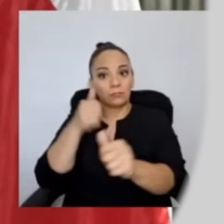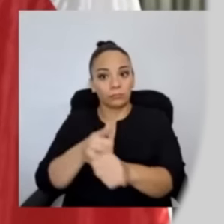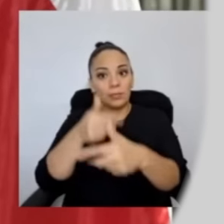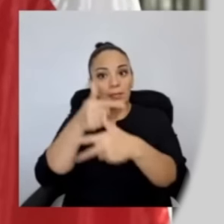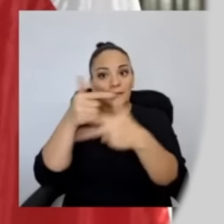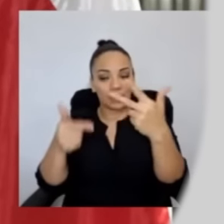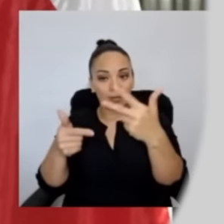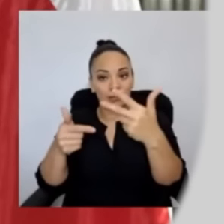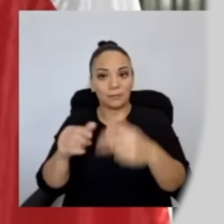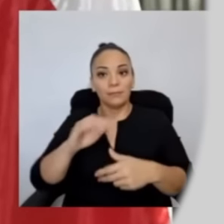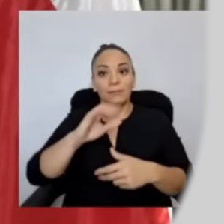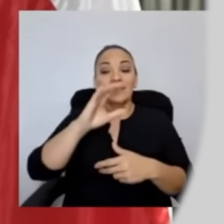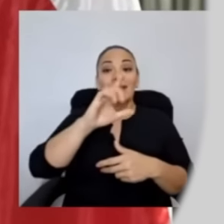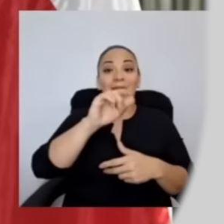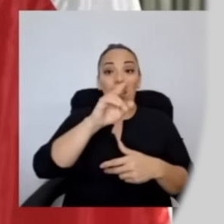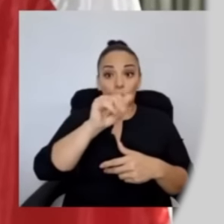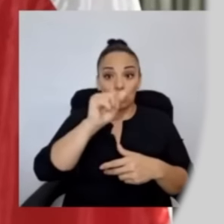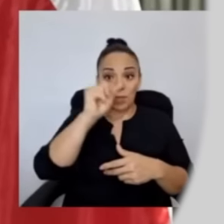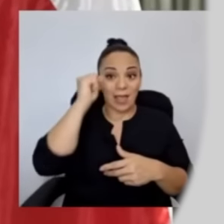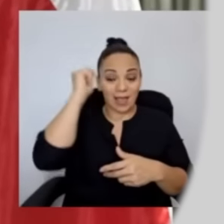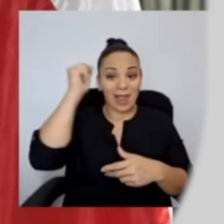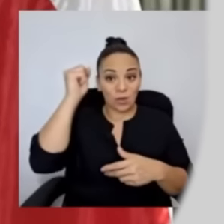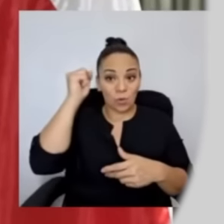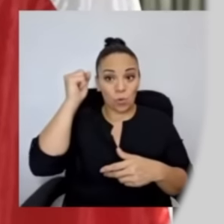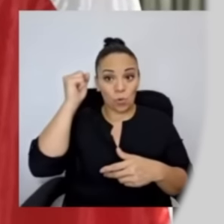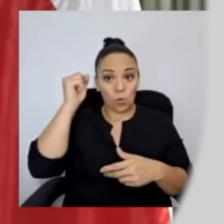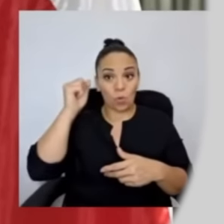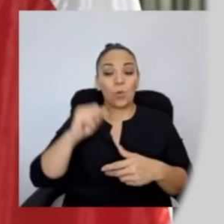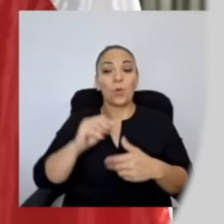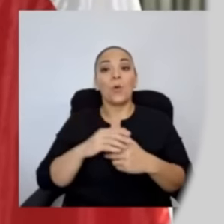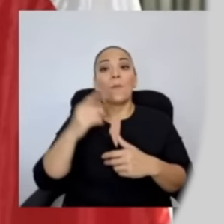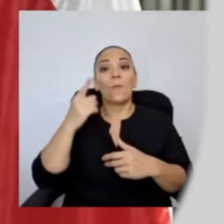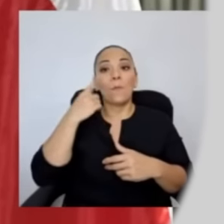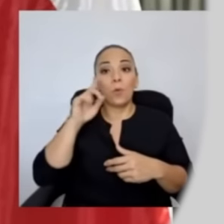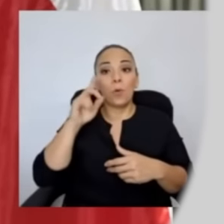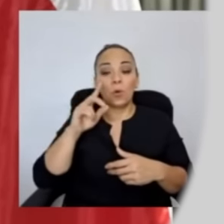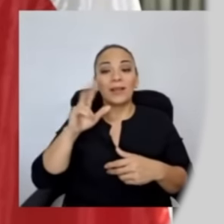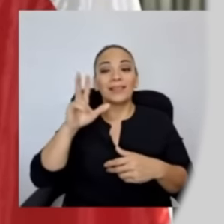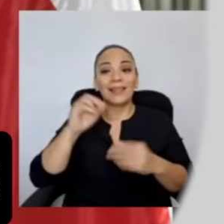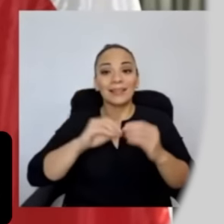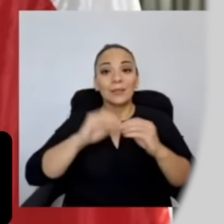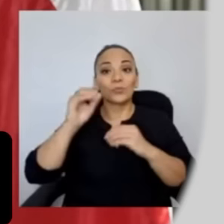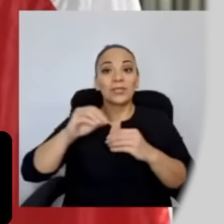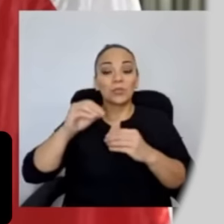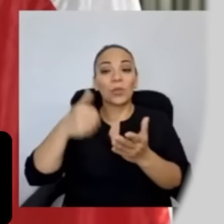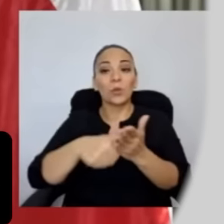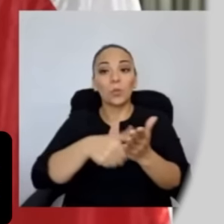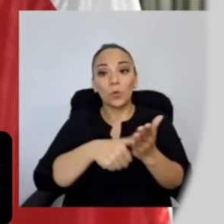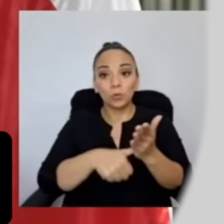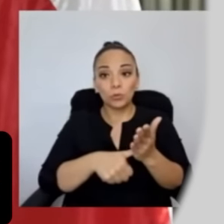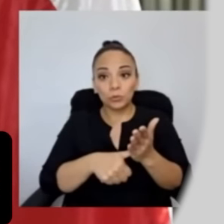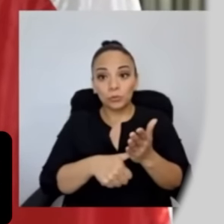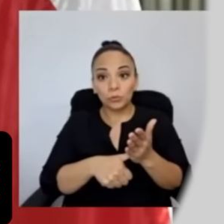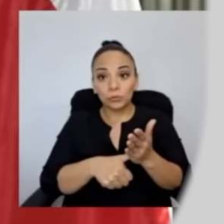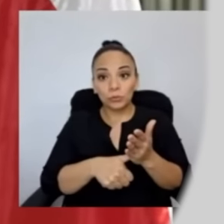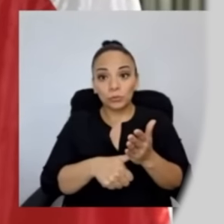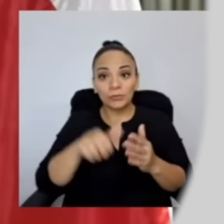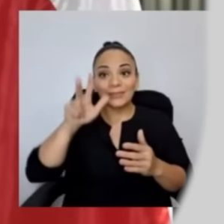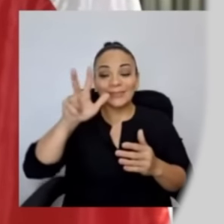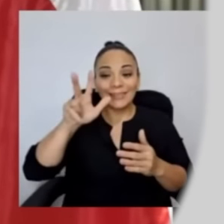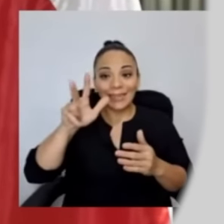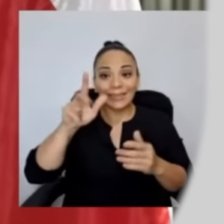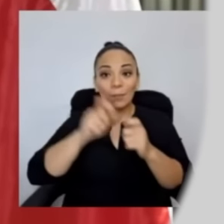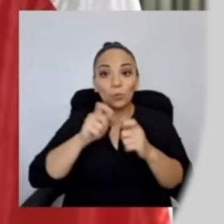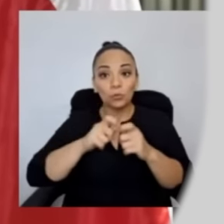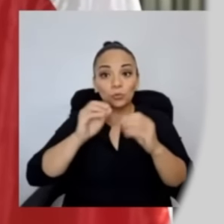ganó a doña Xochitl en México por 30% de los votos. Es decir, 30 puntos porcentuales, perdón,